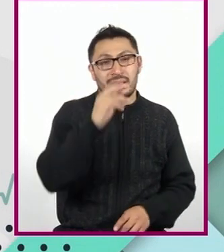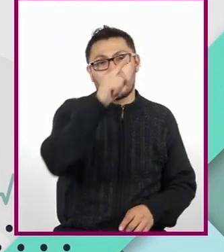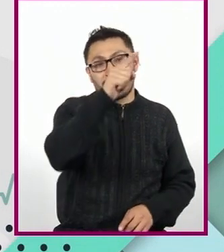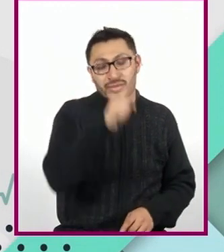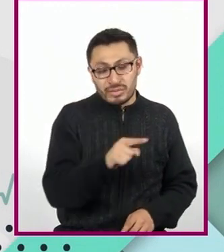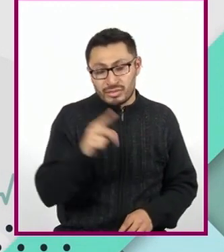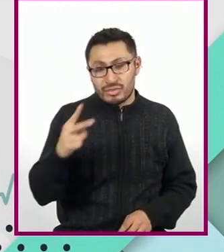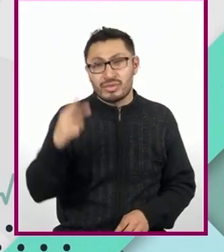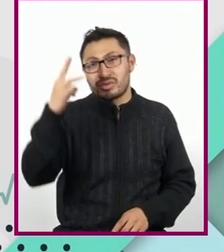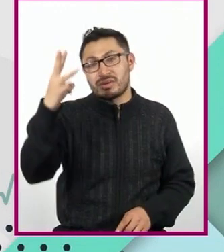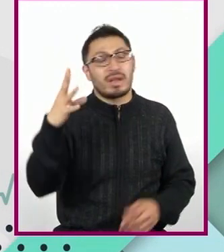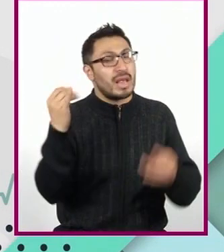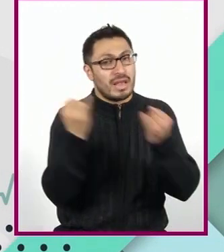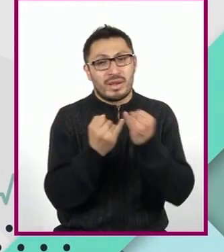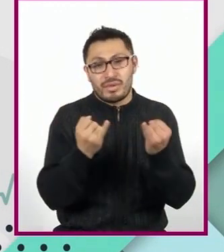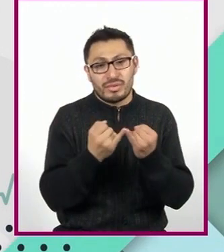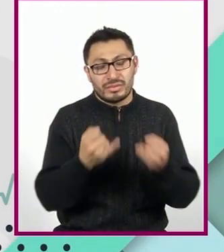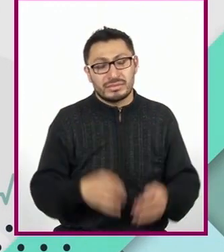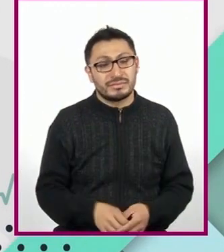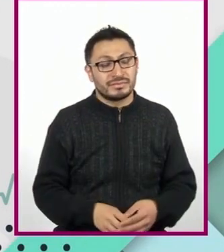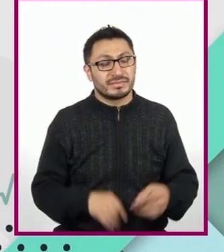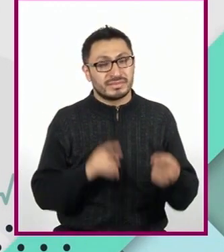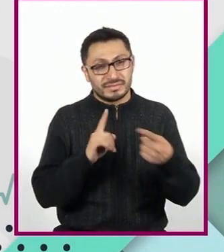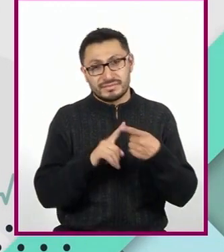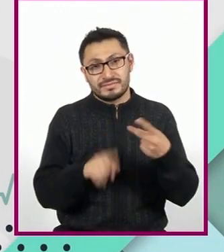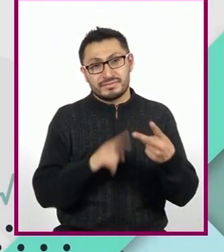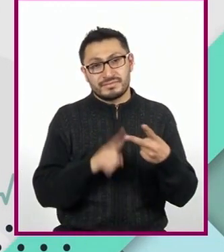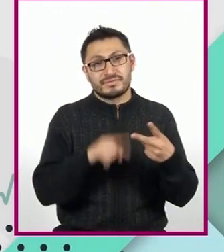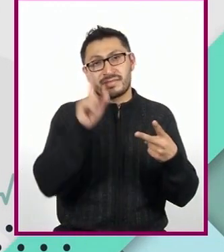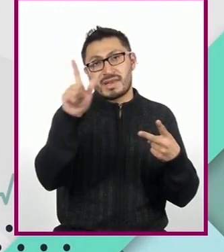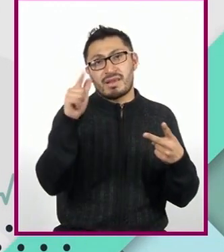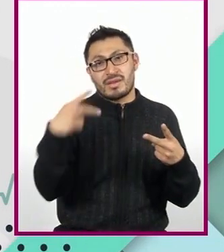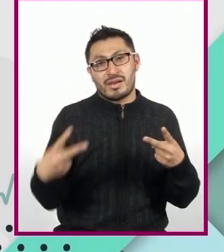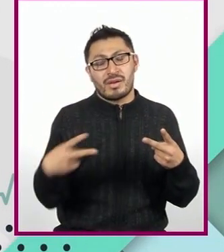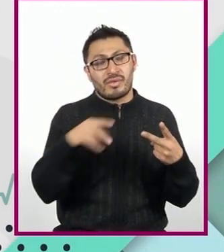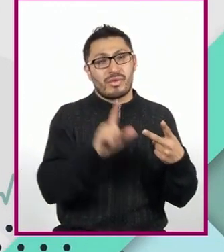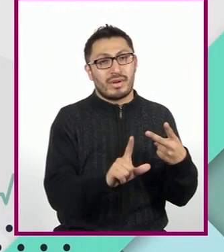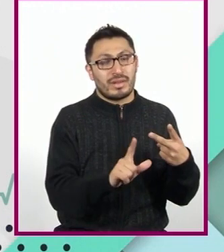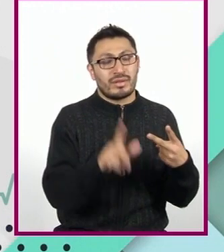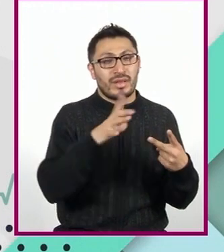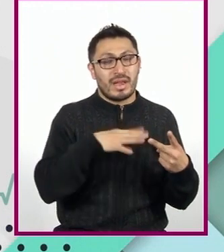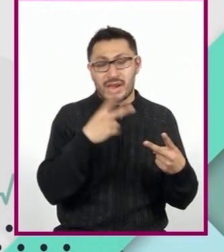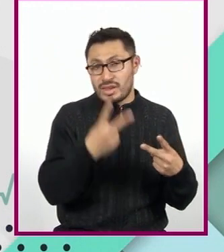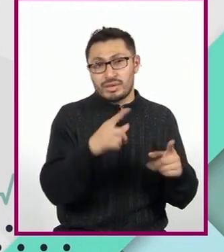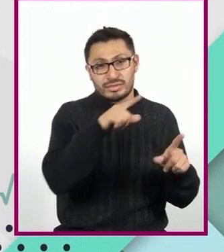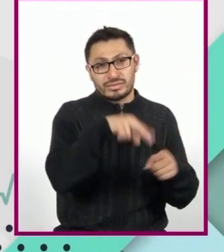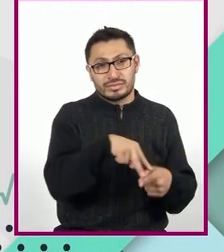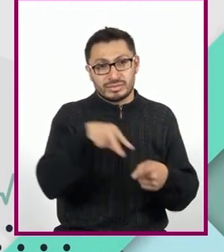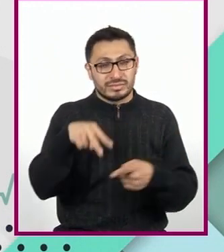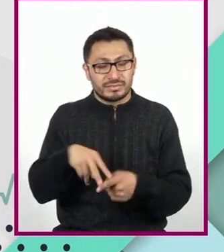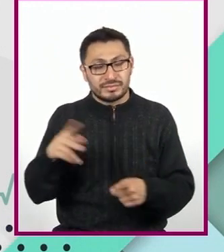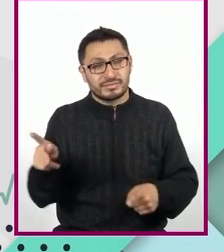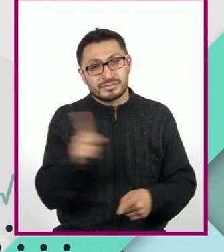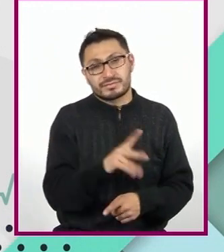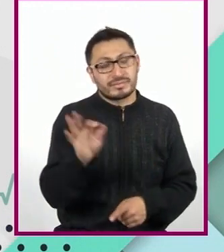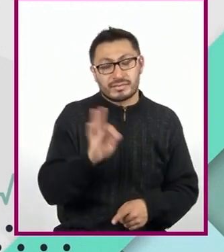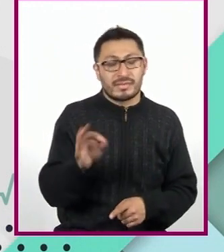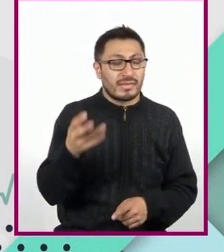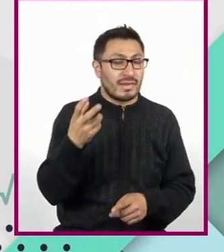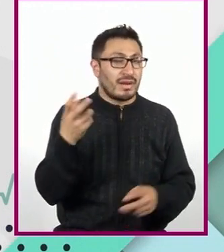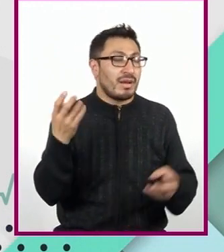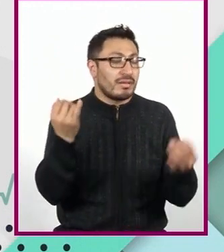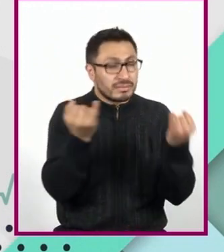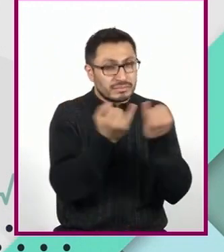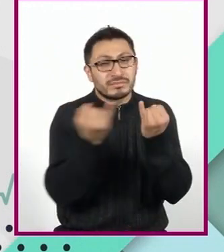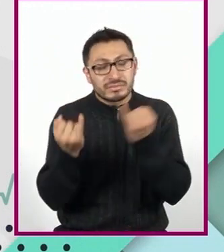iguales. Criterio número 2, lado, ángulo, lado, en donde dos triángulos son congruentes si son respectivamente